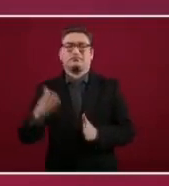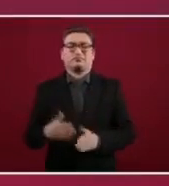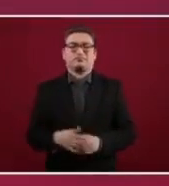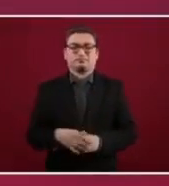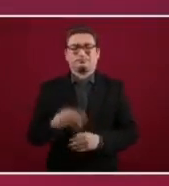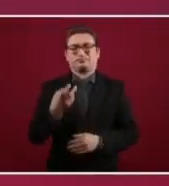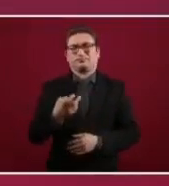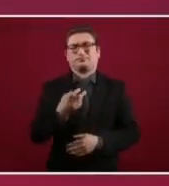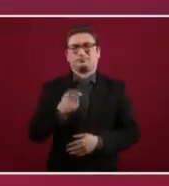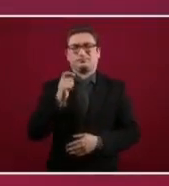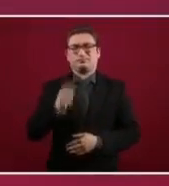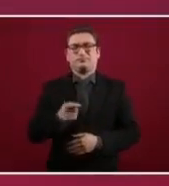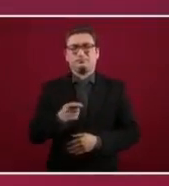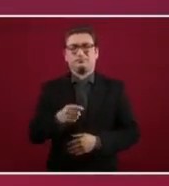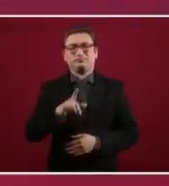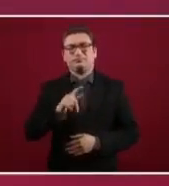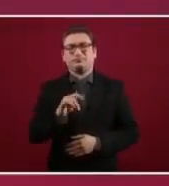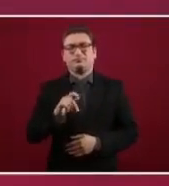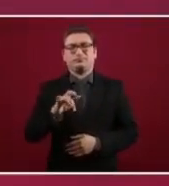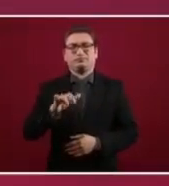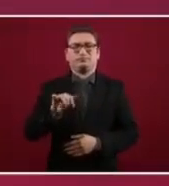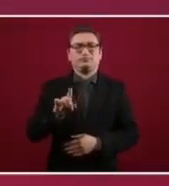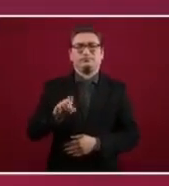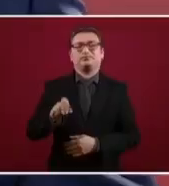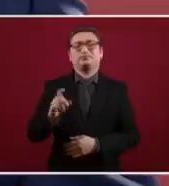qué es el índice de letalidad